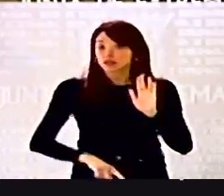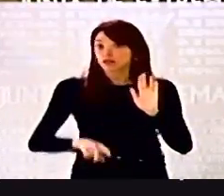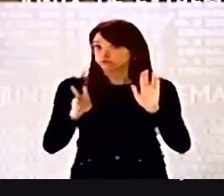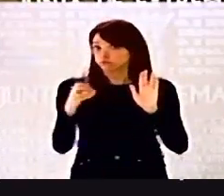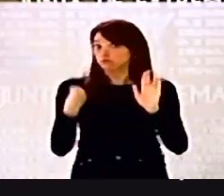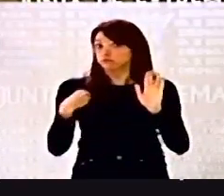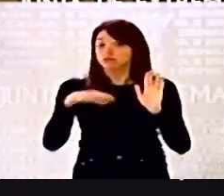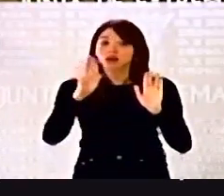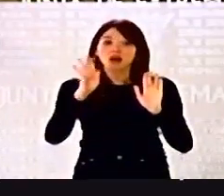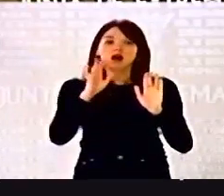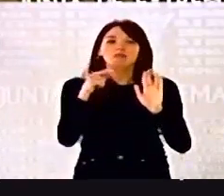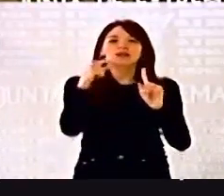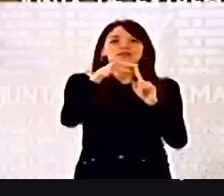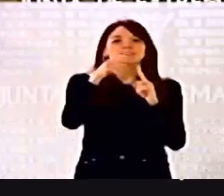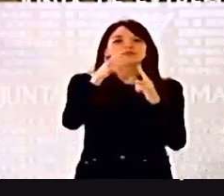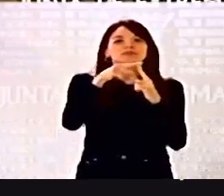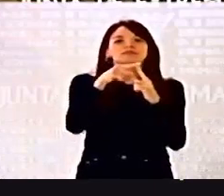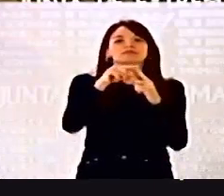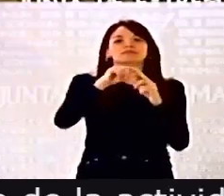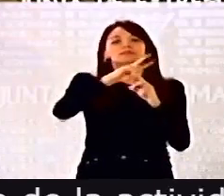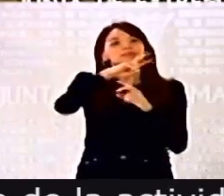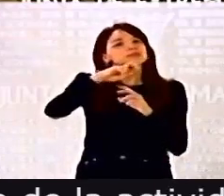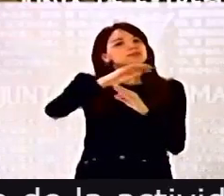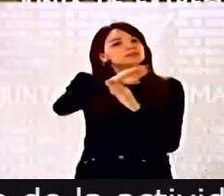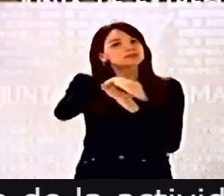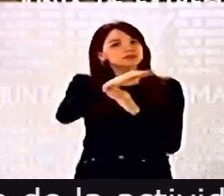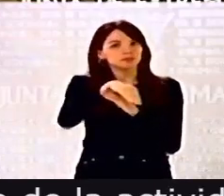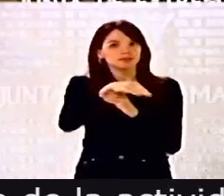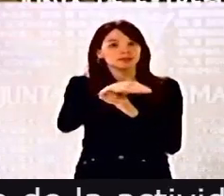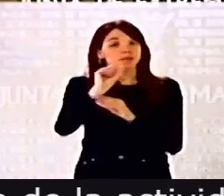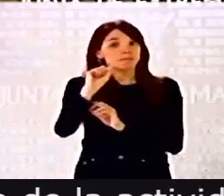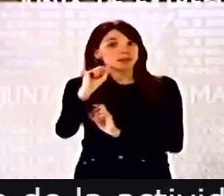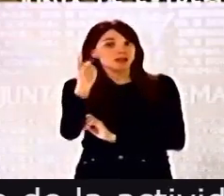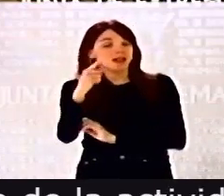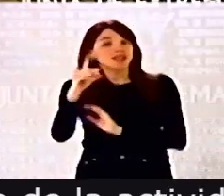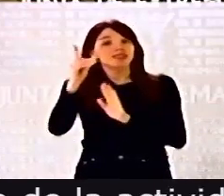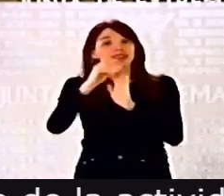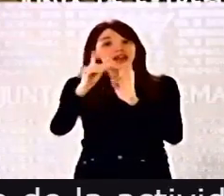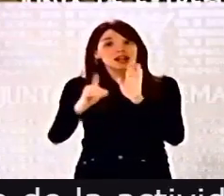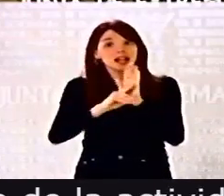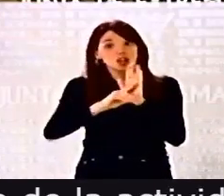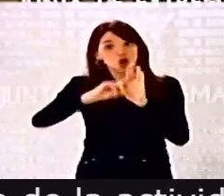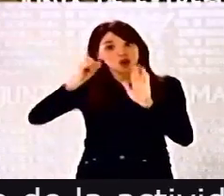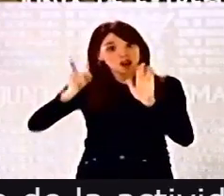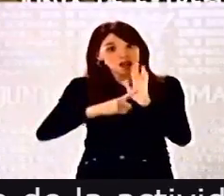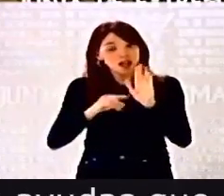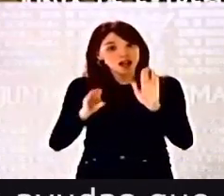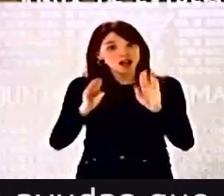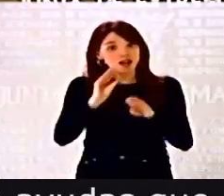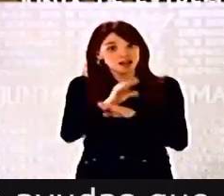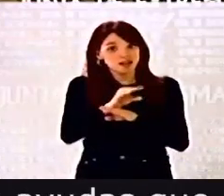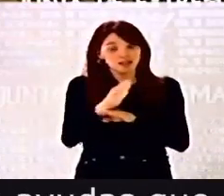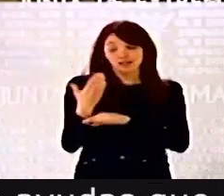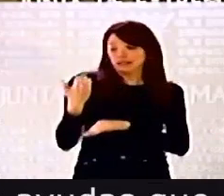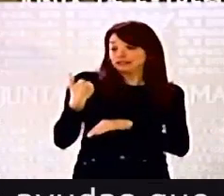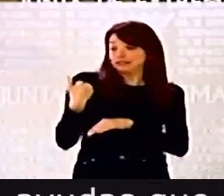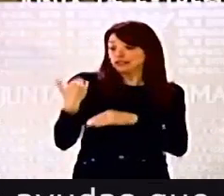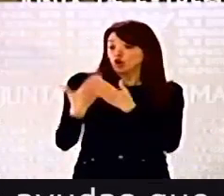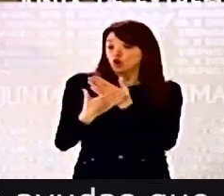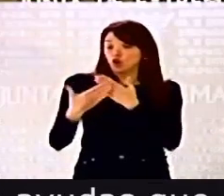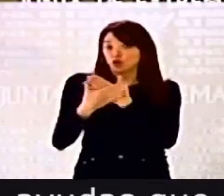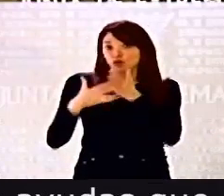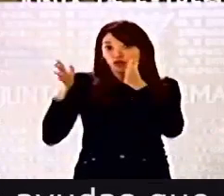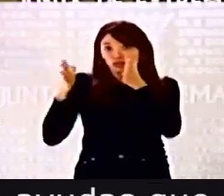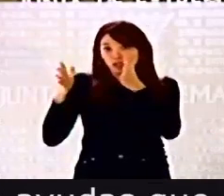la actividad, la primera medida se concreta en el Decreto Ley de Ayudas que aprobamos el viernes pasado en el Consejo de Gobierno